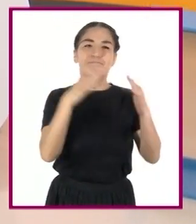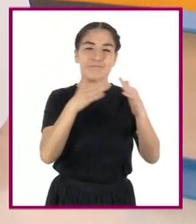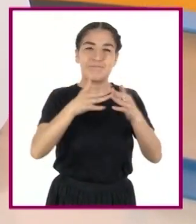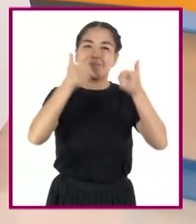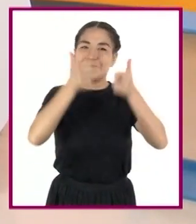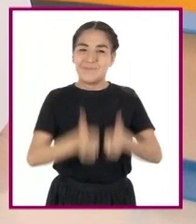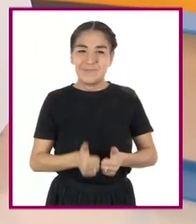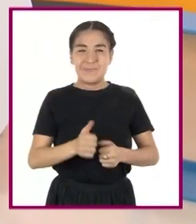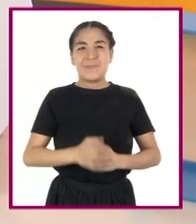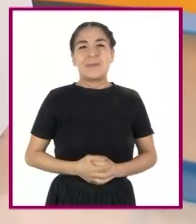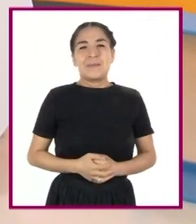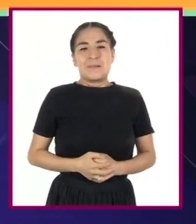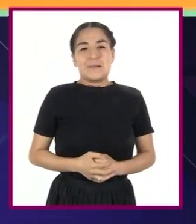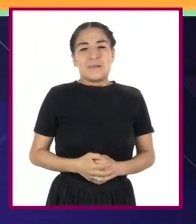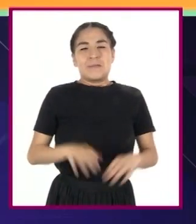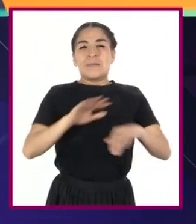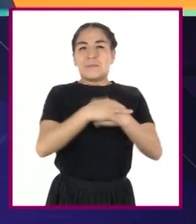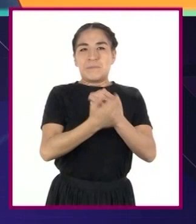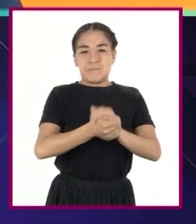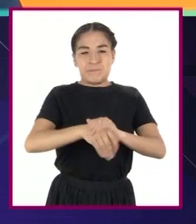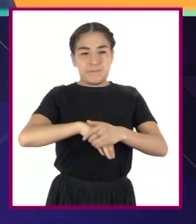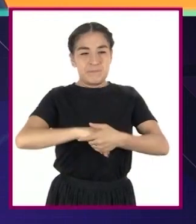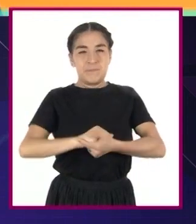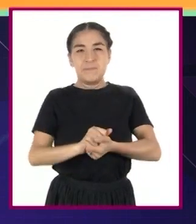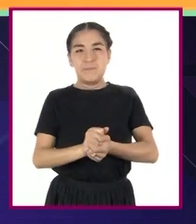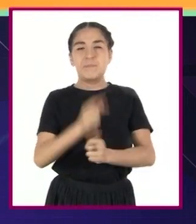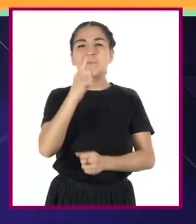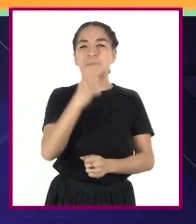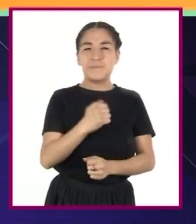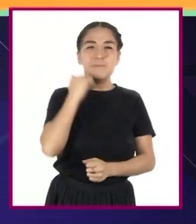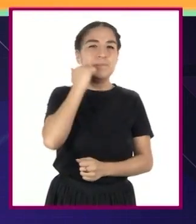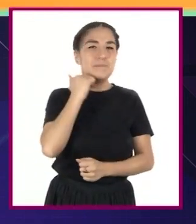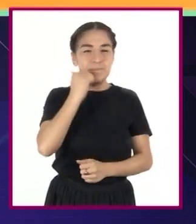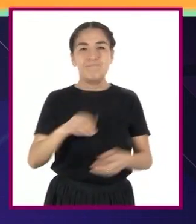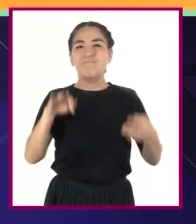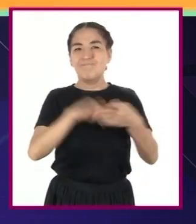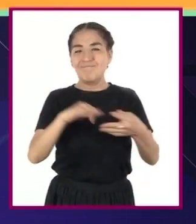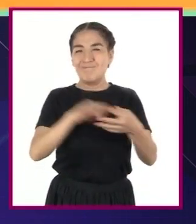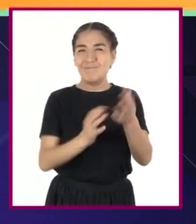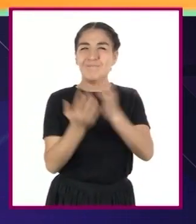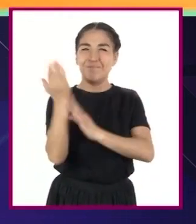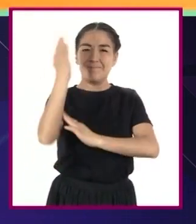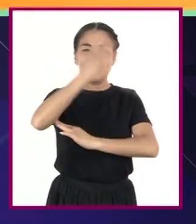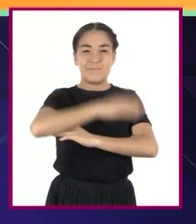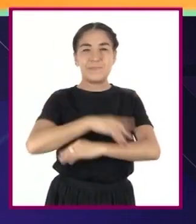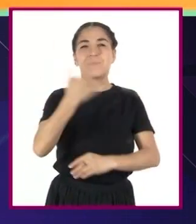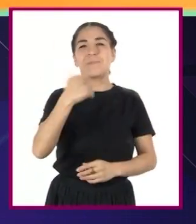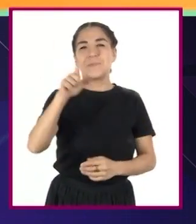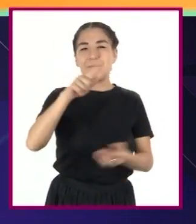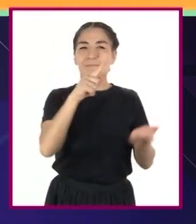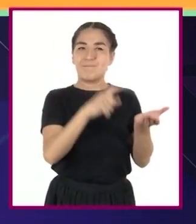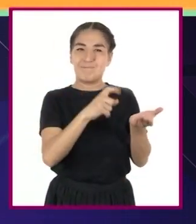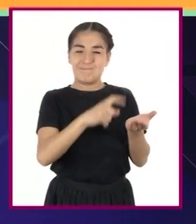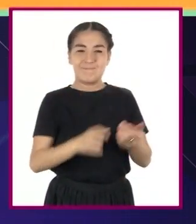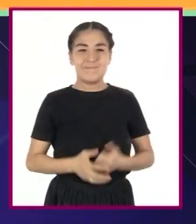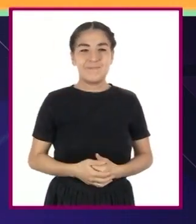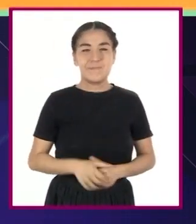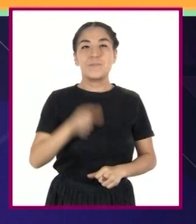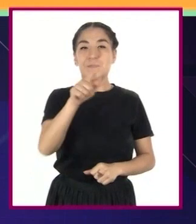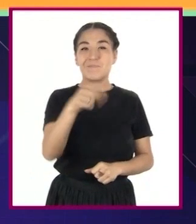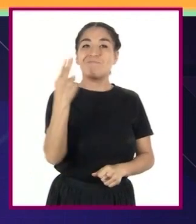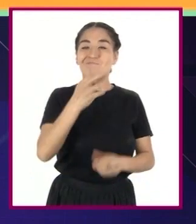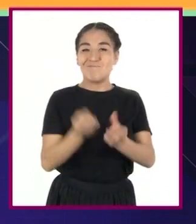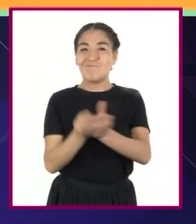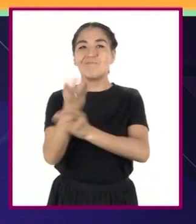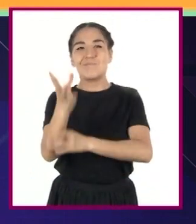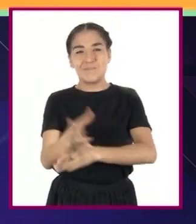casa lo más que puedan, lavarse las manos con agua y jabón varias veces al día y usar el gel antibacterial. Si tienen necesidad